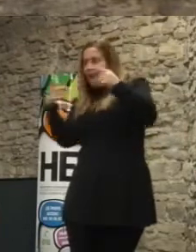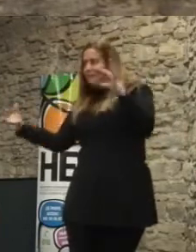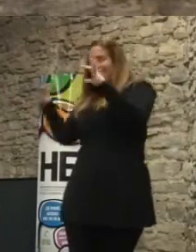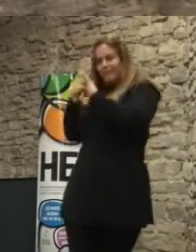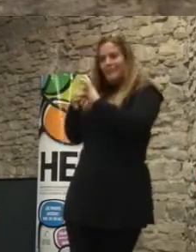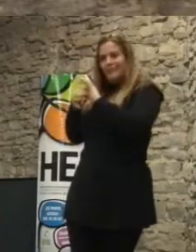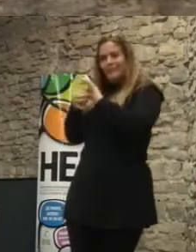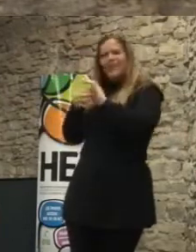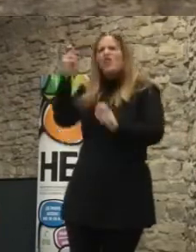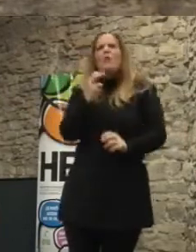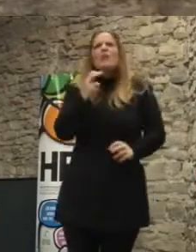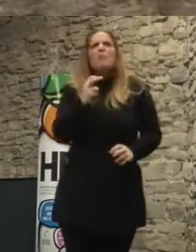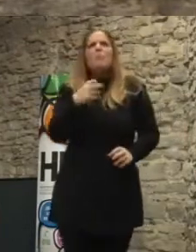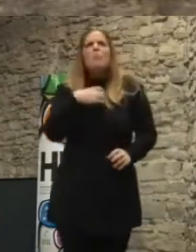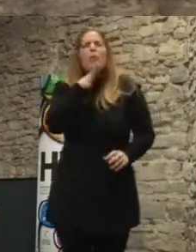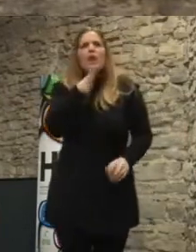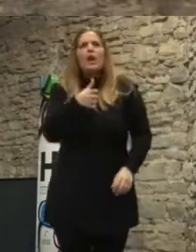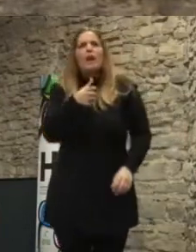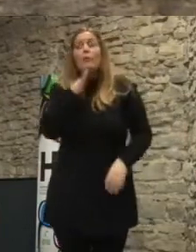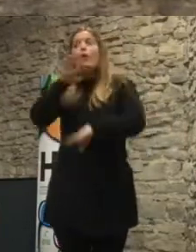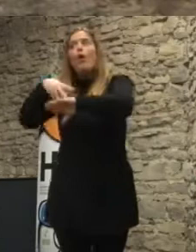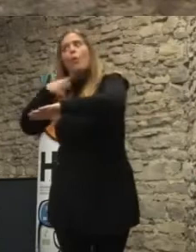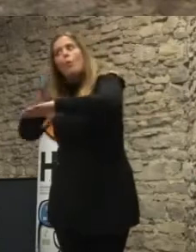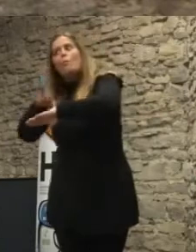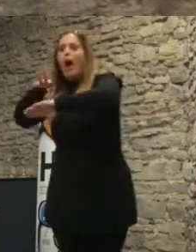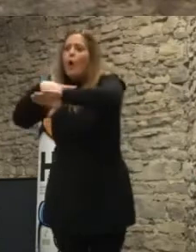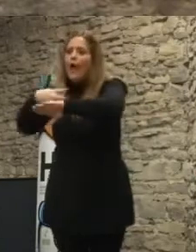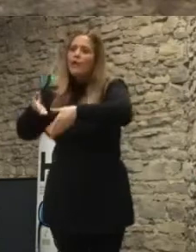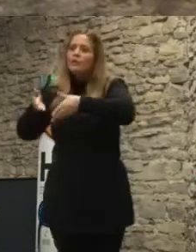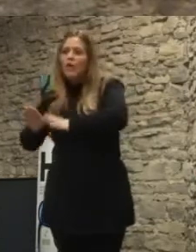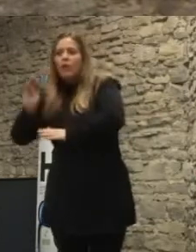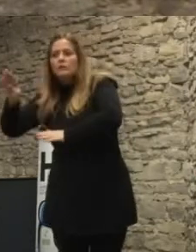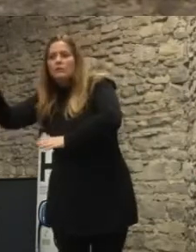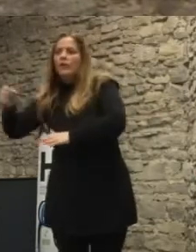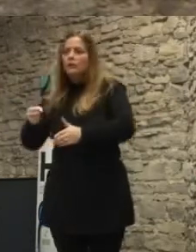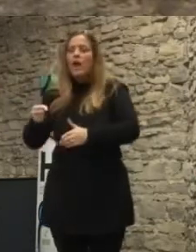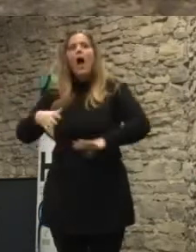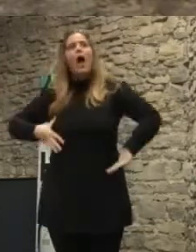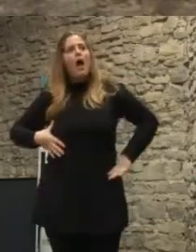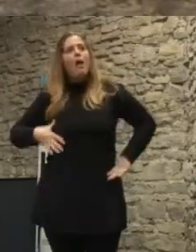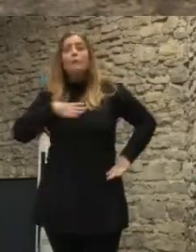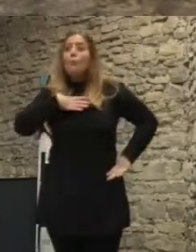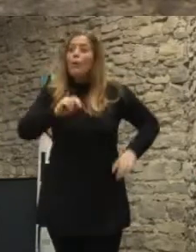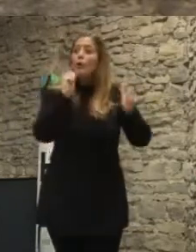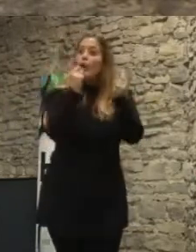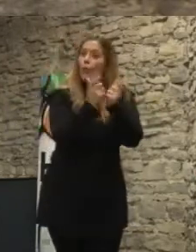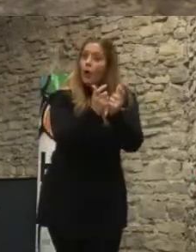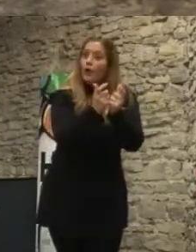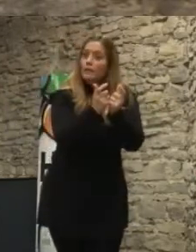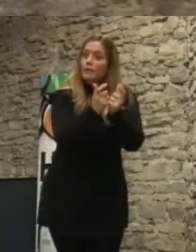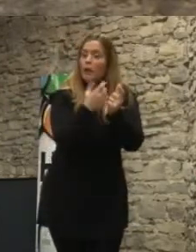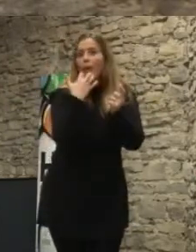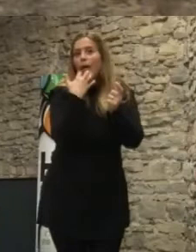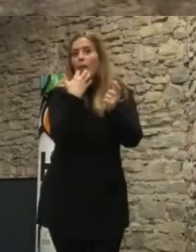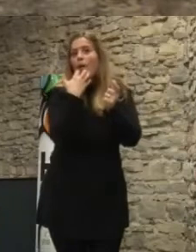los horarios de los hijos, porque tal, ¿no? Bueno, pues podemos hacer las reuniones a